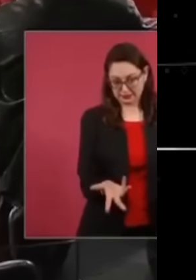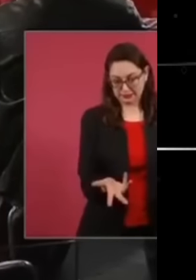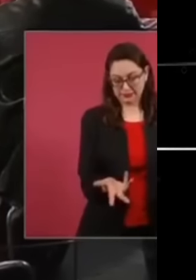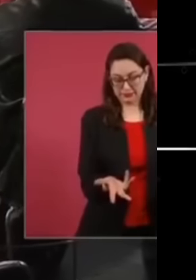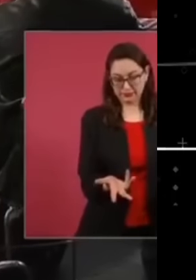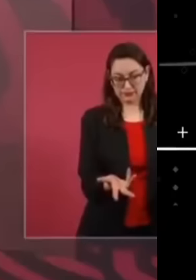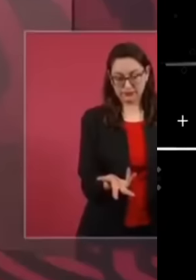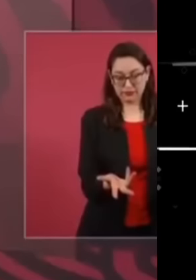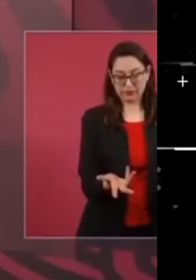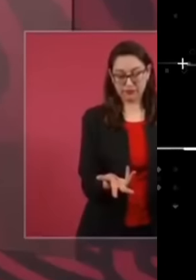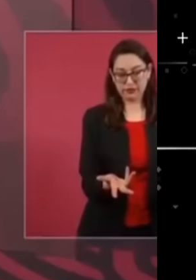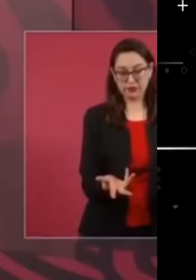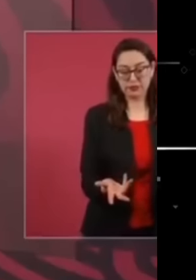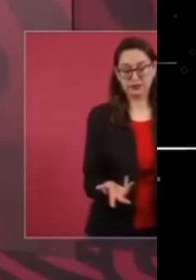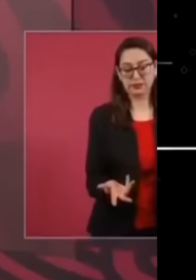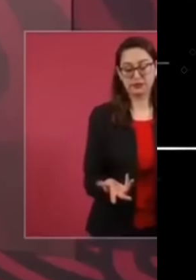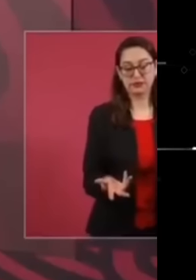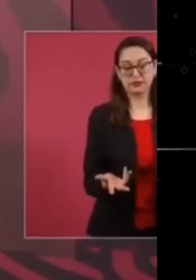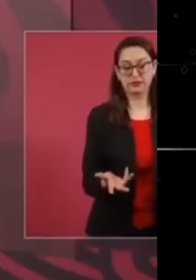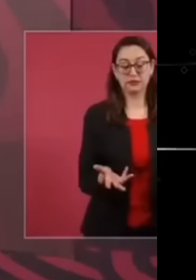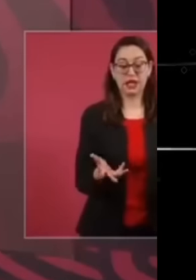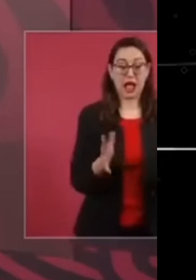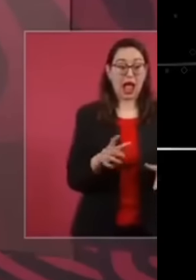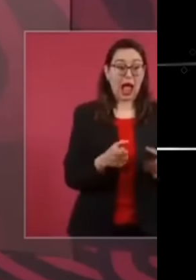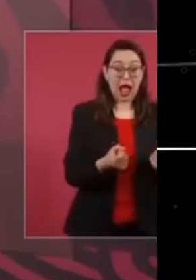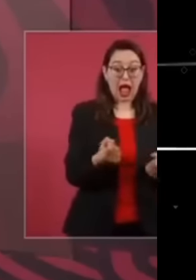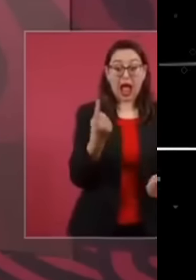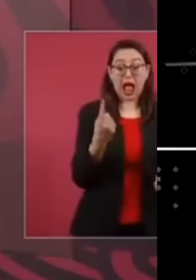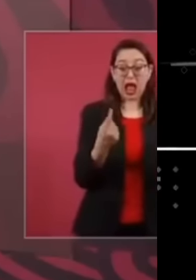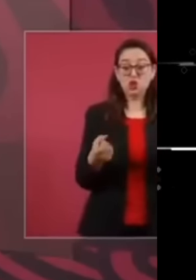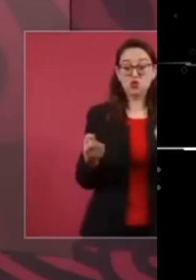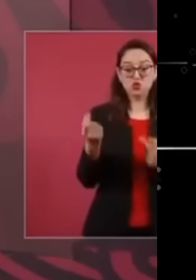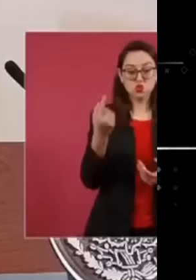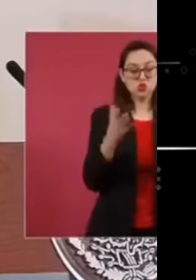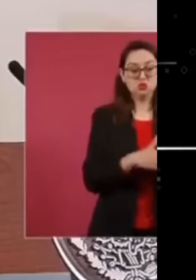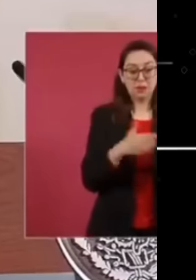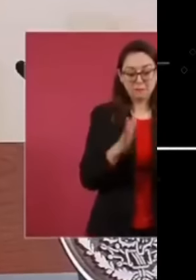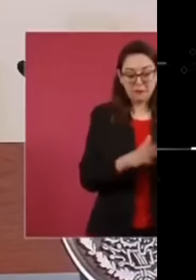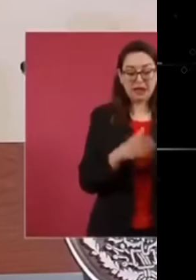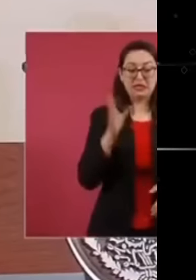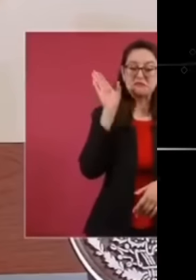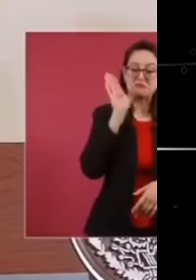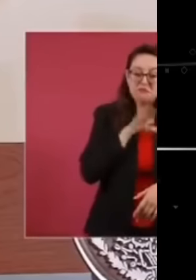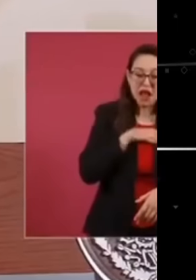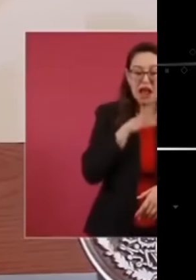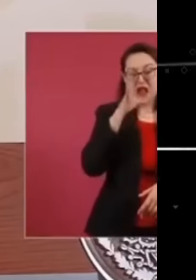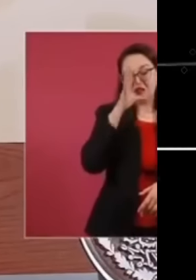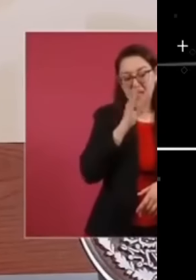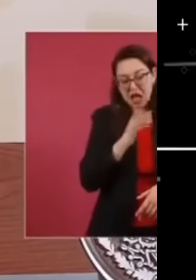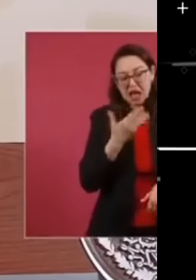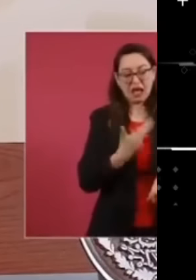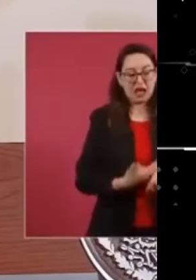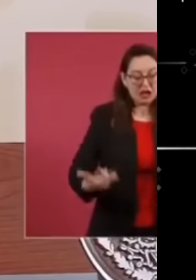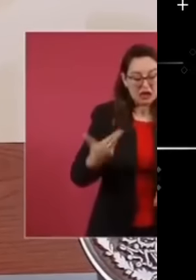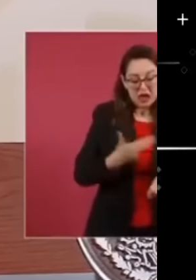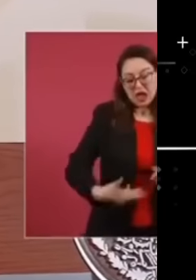no están los papeles en regla hay litigios conforme se vayan